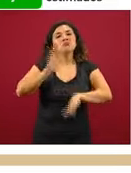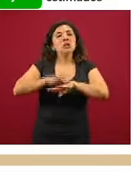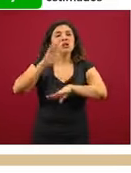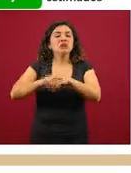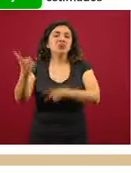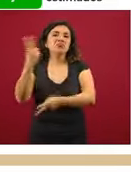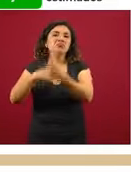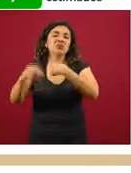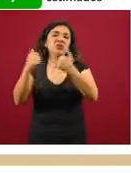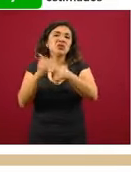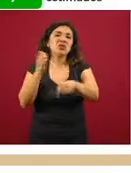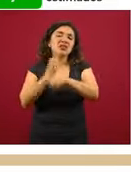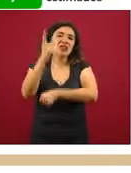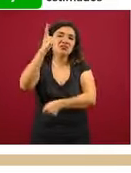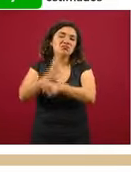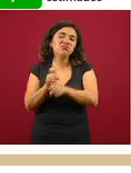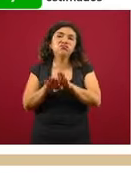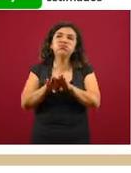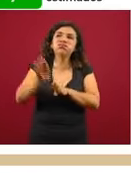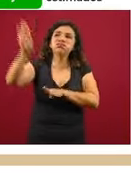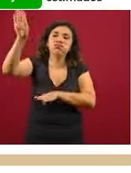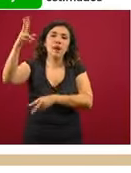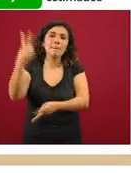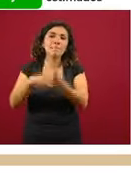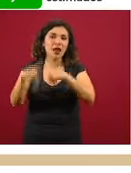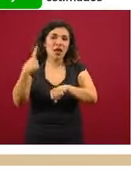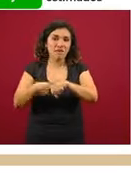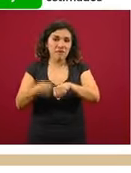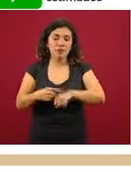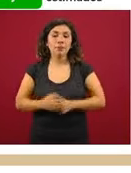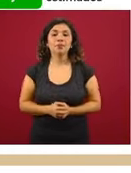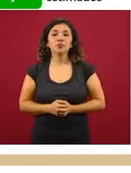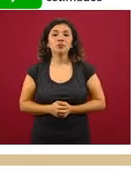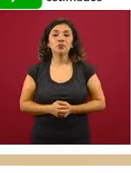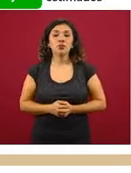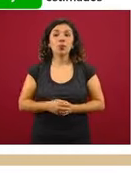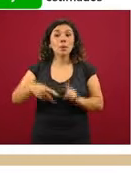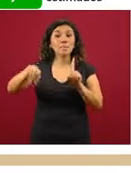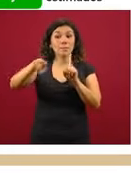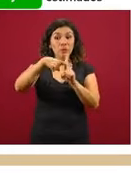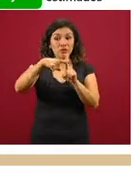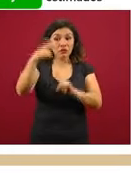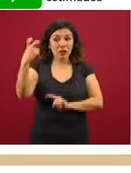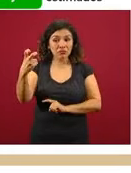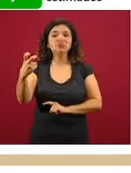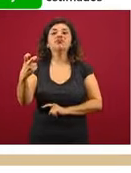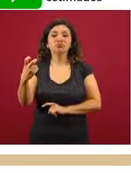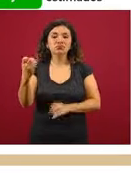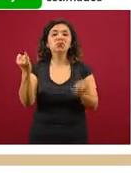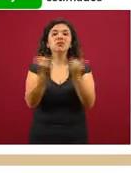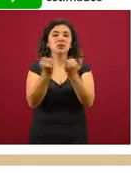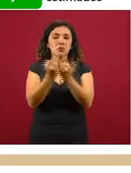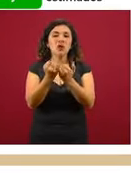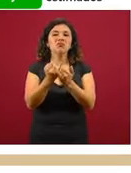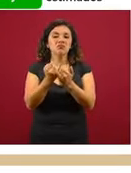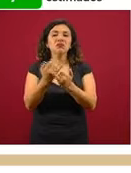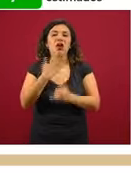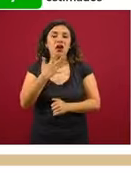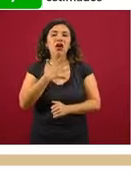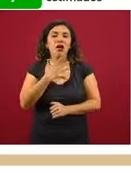los estados con tendencias ascendentes de sus epidemias. La curva de positividad en este caso también tiene un